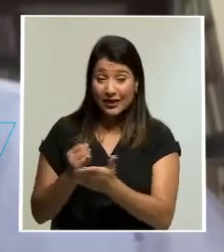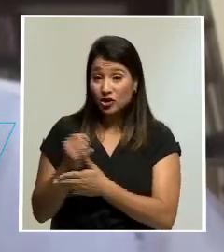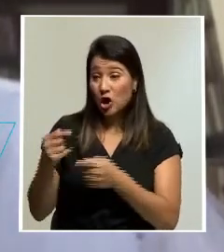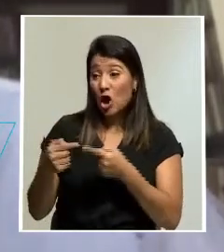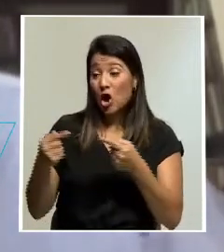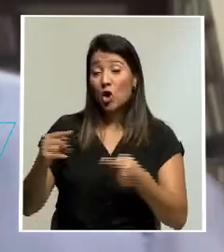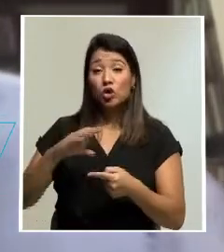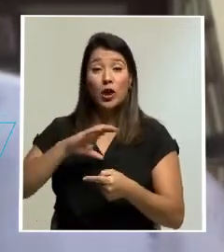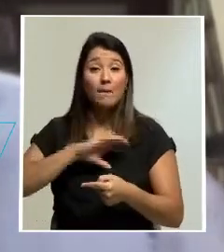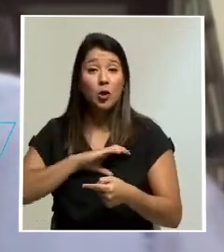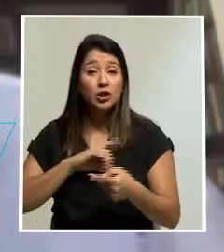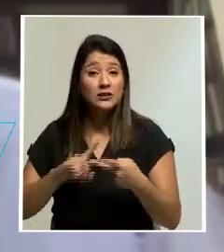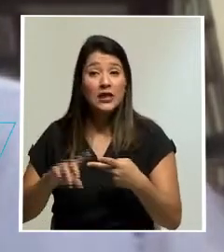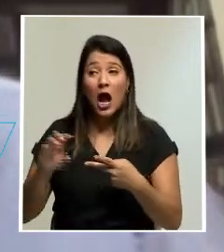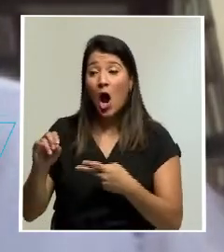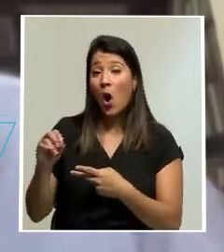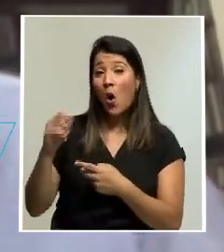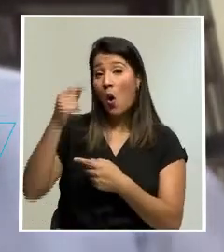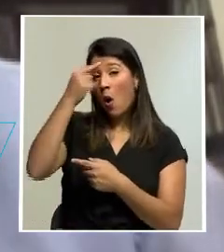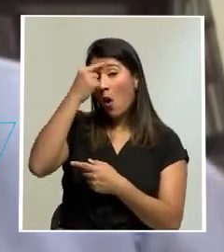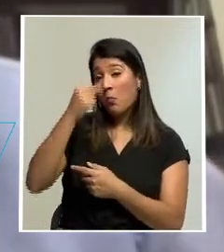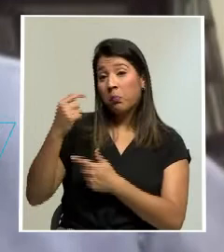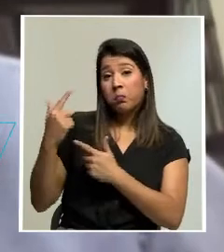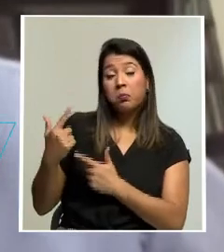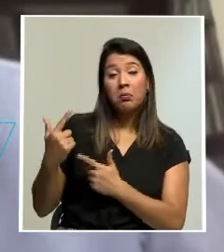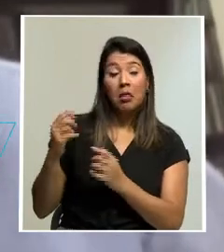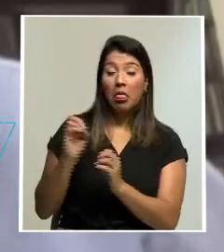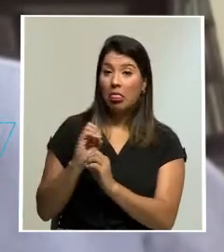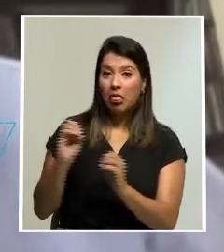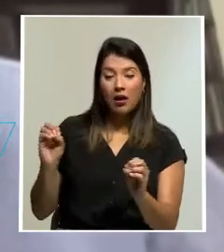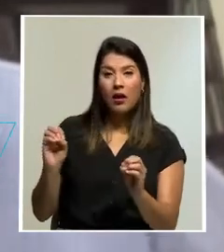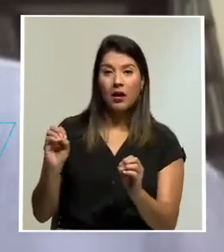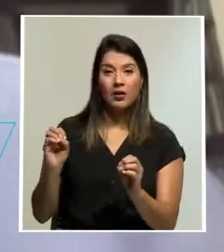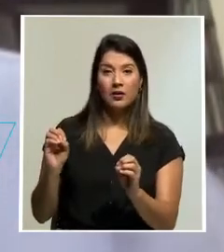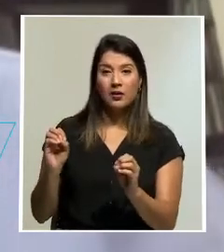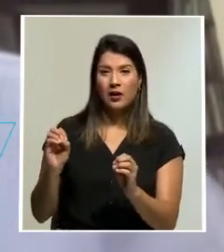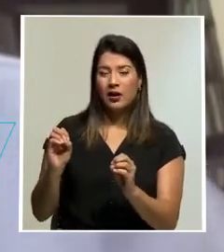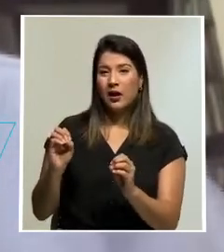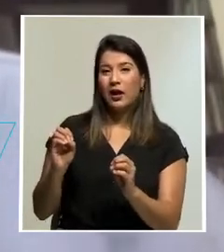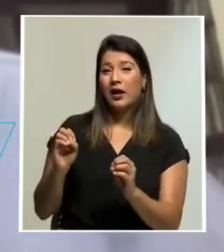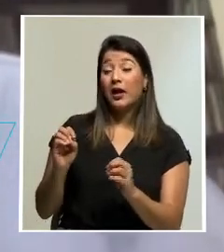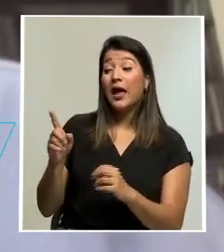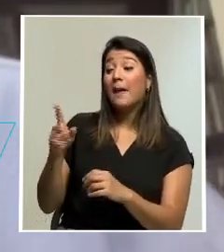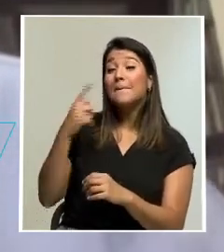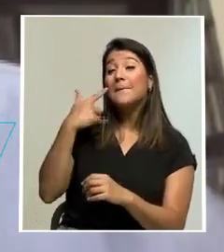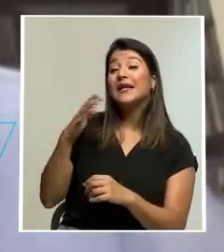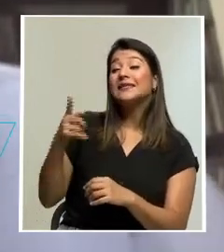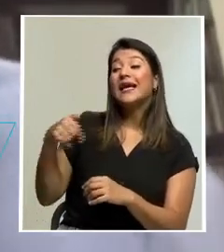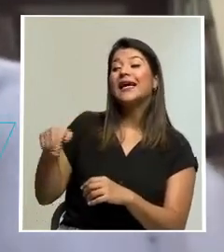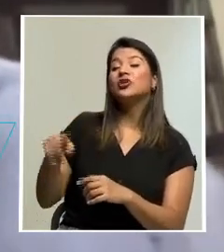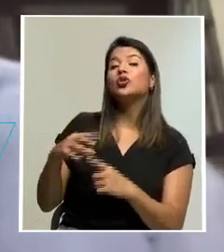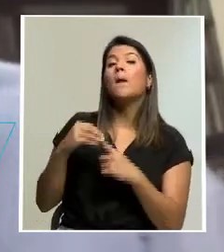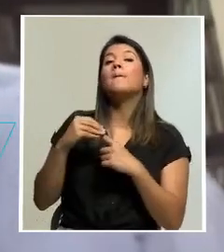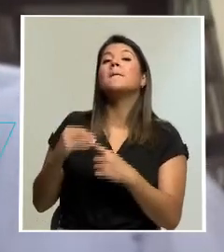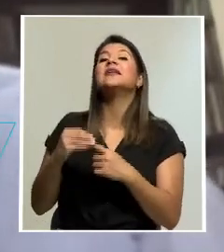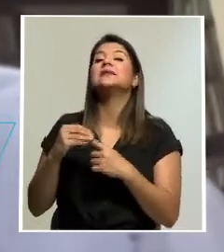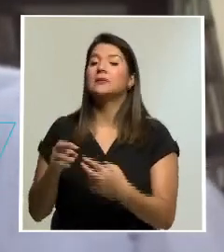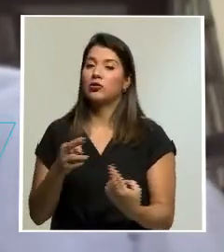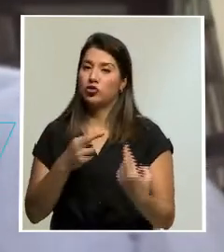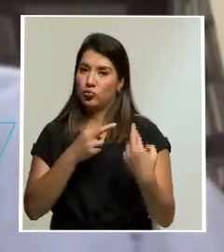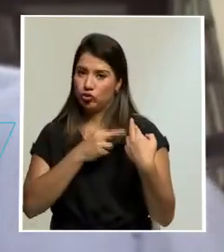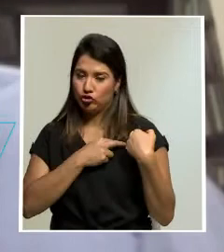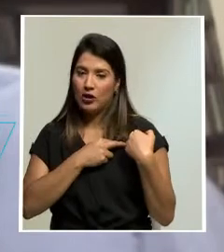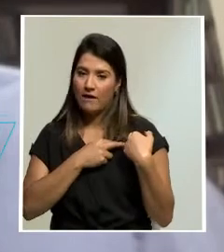paramilitar o funcionario o partidario del régimen que son señalados como los principales sospechosos de haber